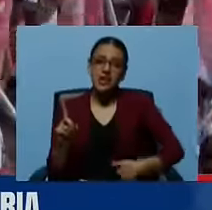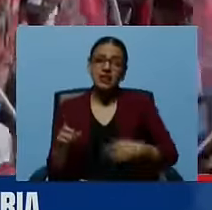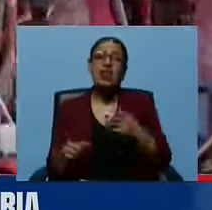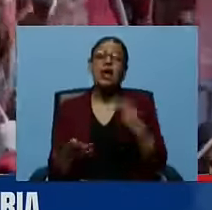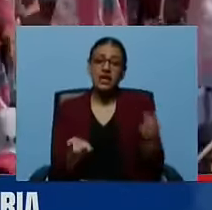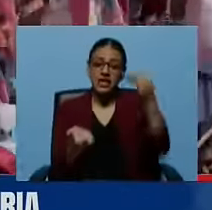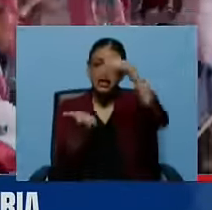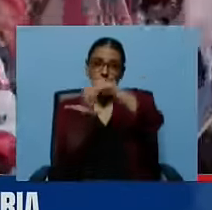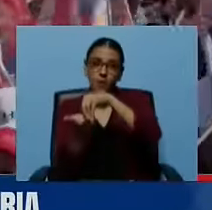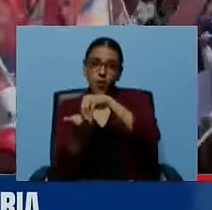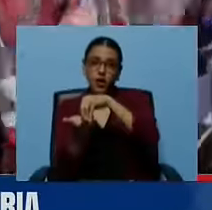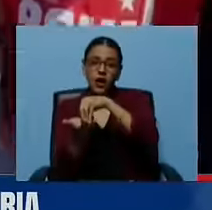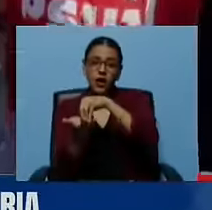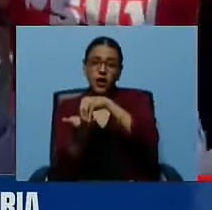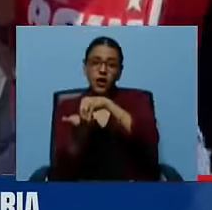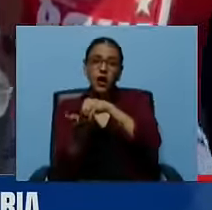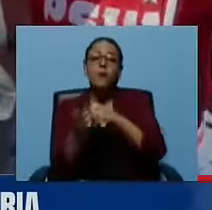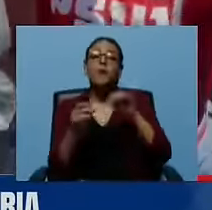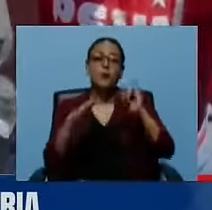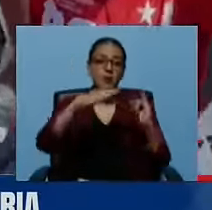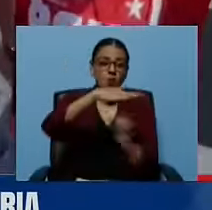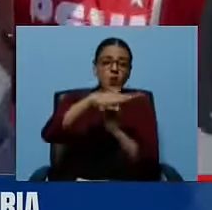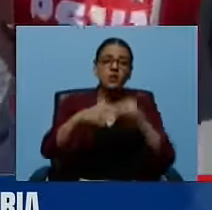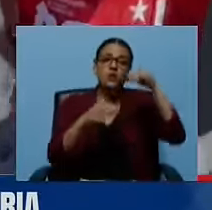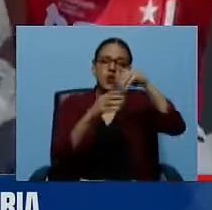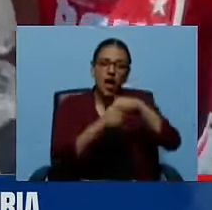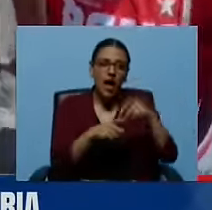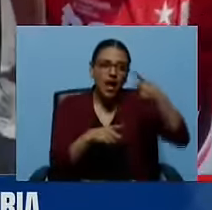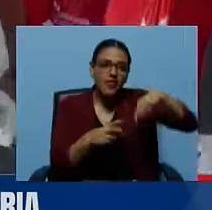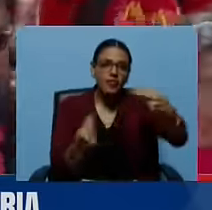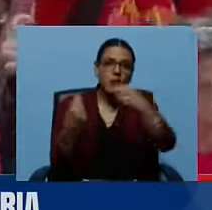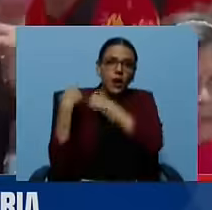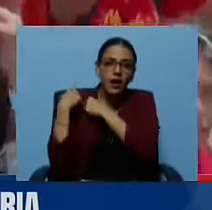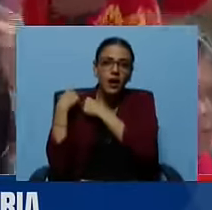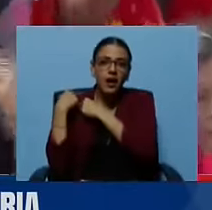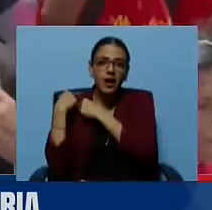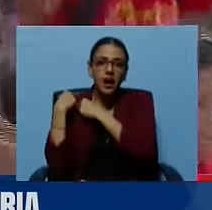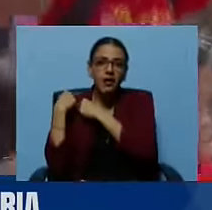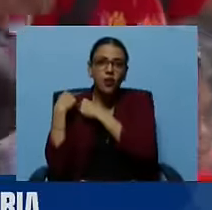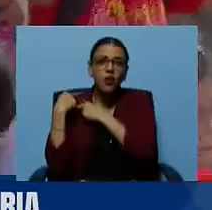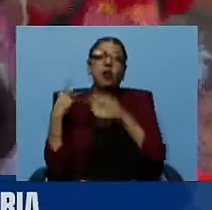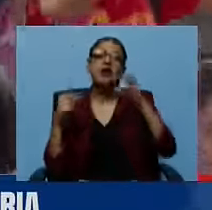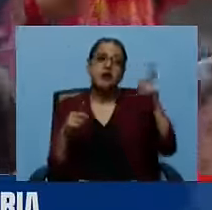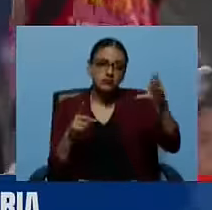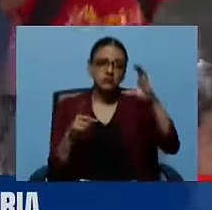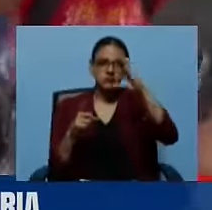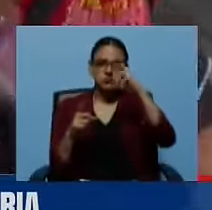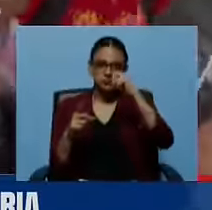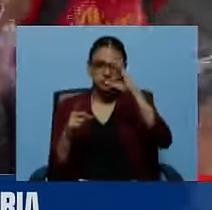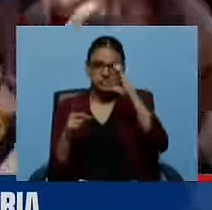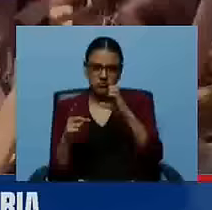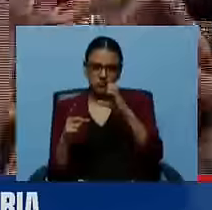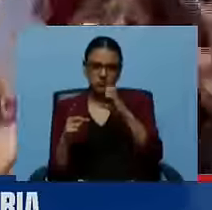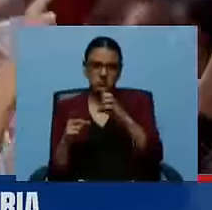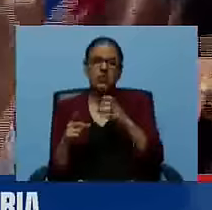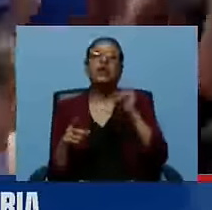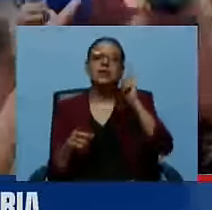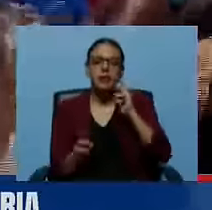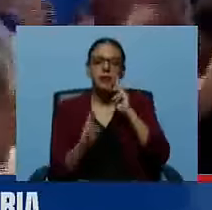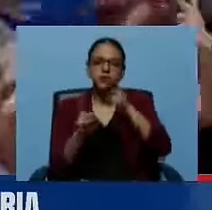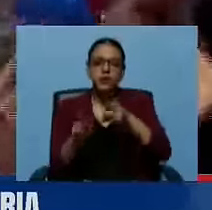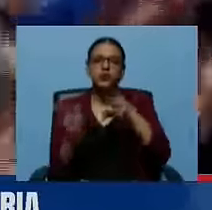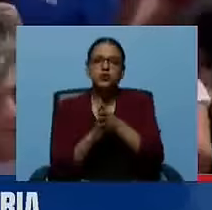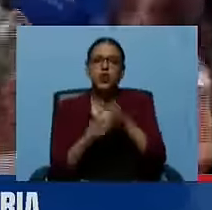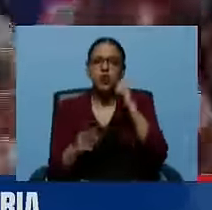proclamado por los organismos correspondientes, en este caso el Poder Electoral, y ratificado con